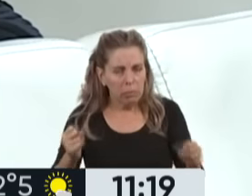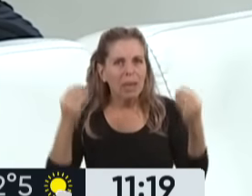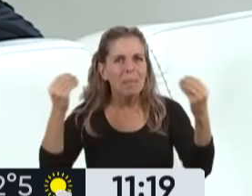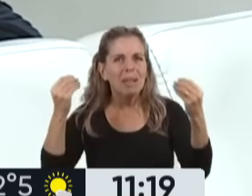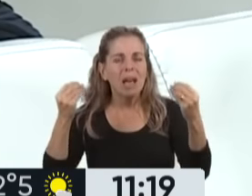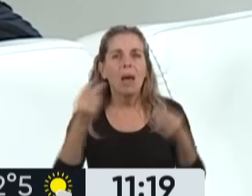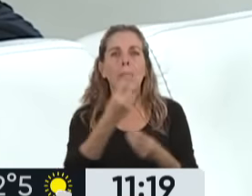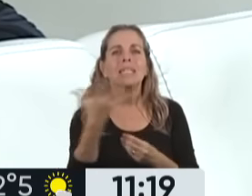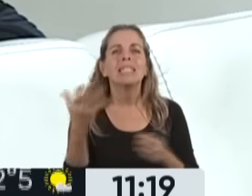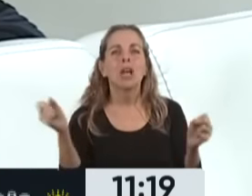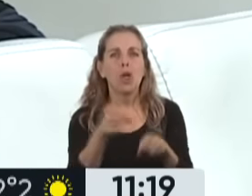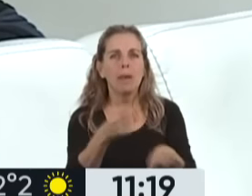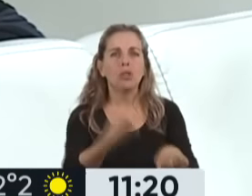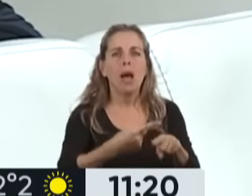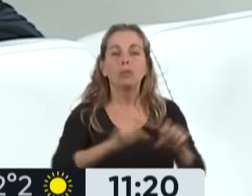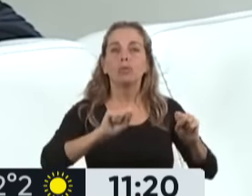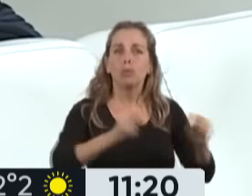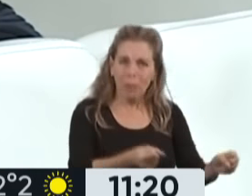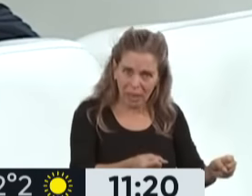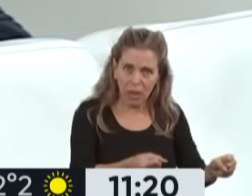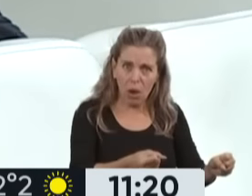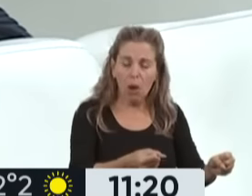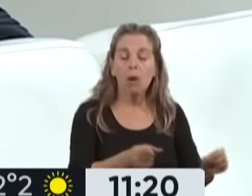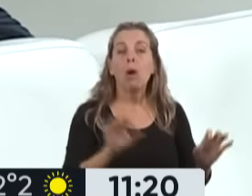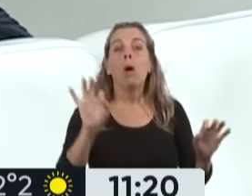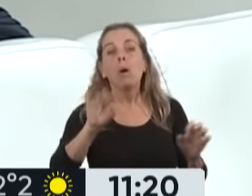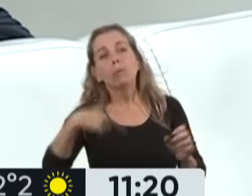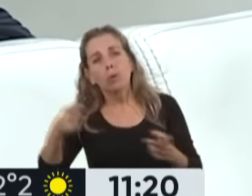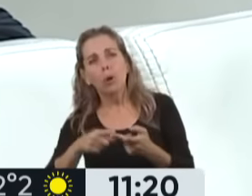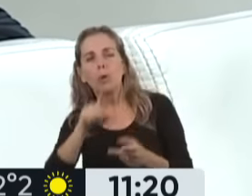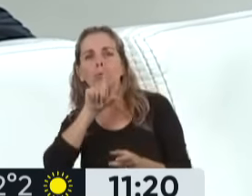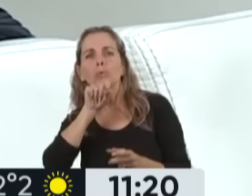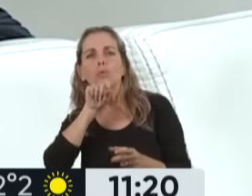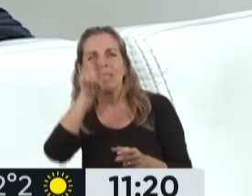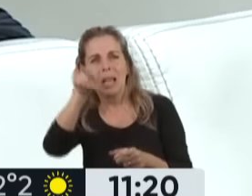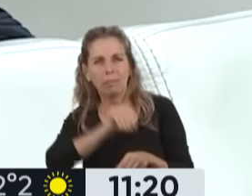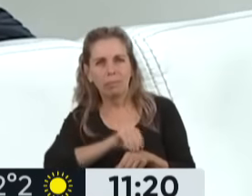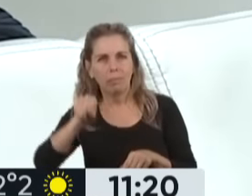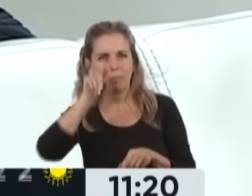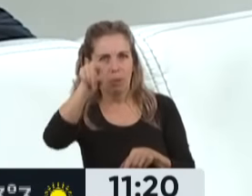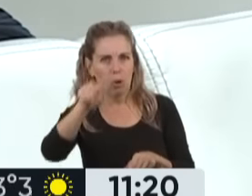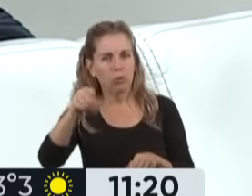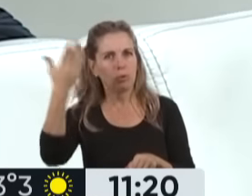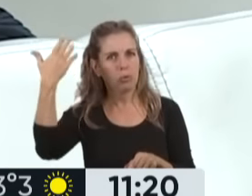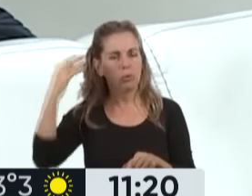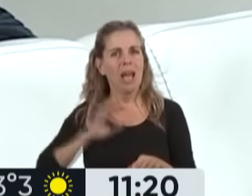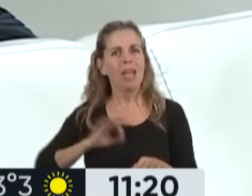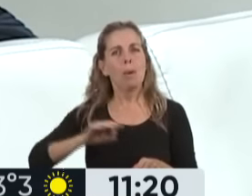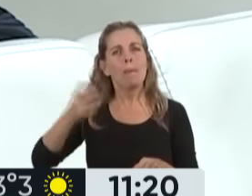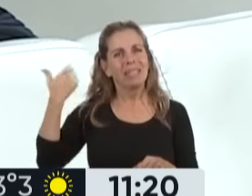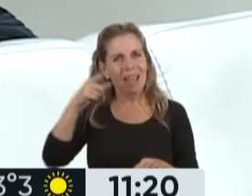25 de mayo, eso por un lado. Y después te quería citar un tuit tuyo del 13 de noviembre de 2023, que ayer giró